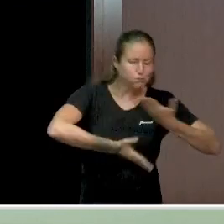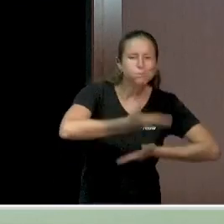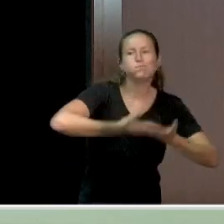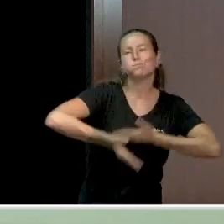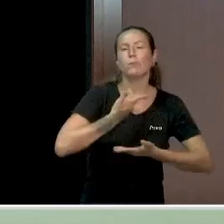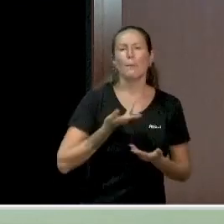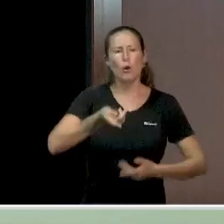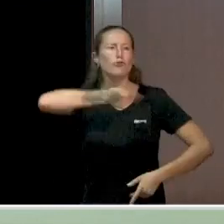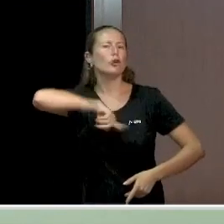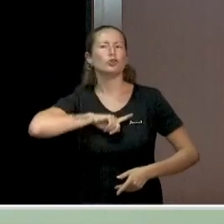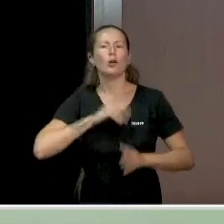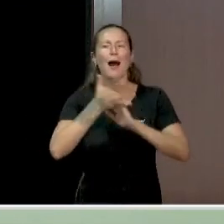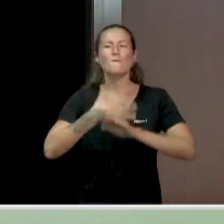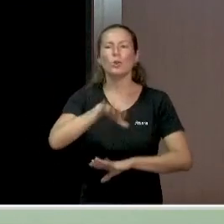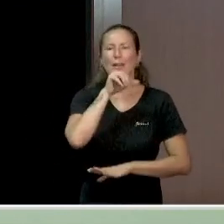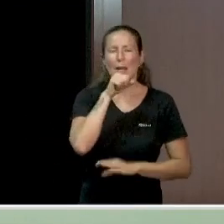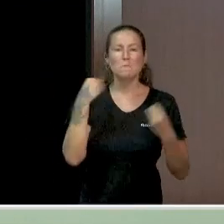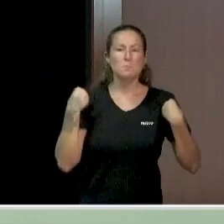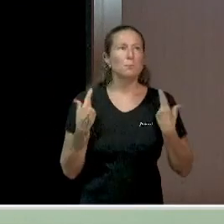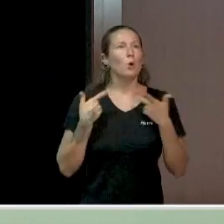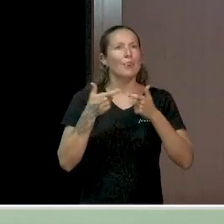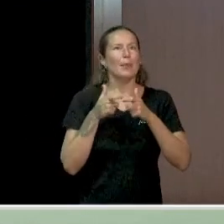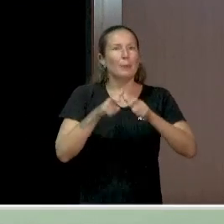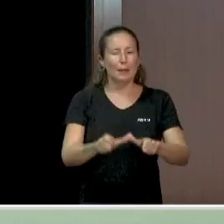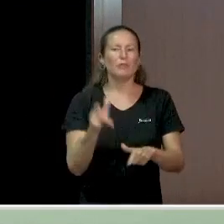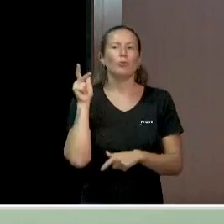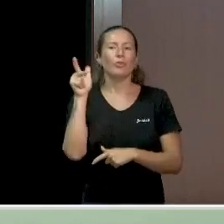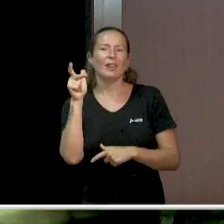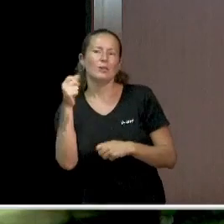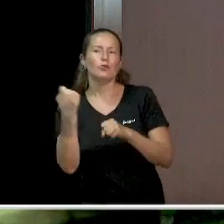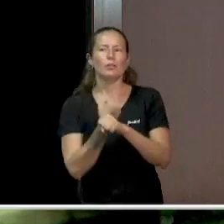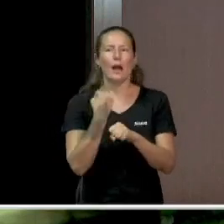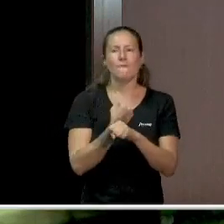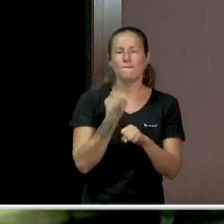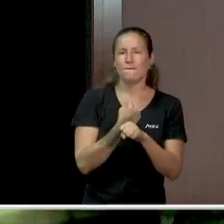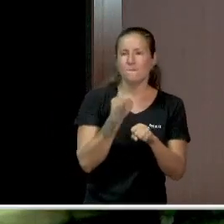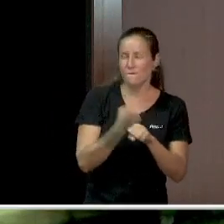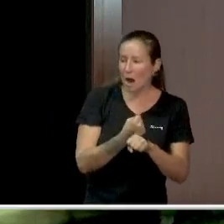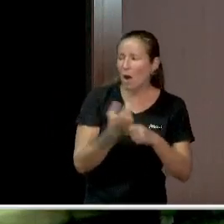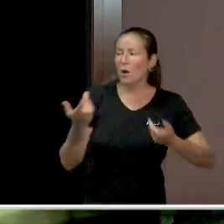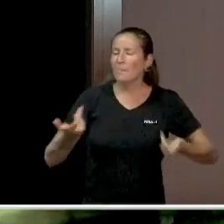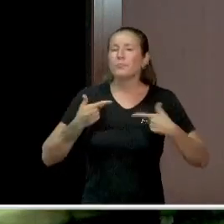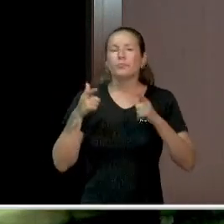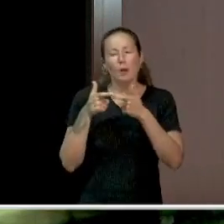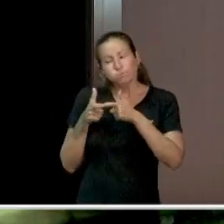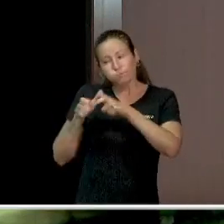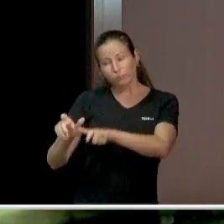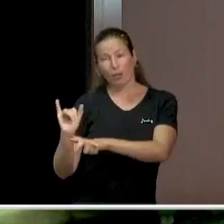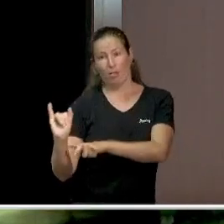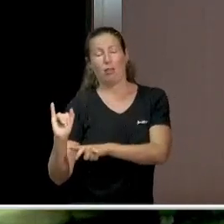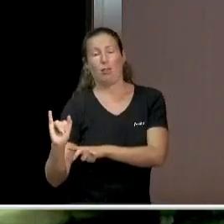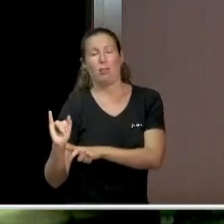digo nosotros, me refiero al Departamento de Derecho del Trabajo y de la Seguridad Social, que bueno, tiene una vertiente, efectivamente,